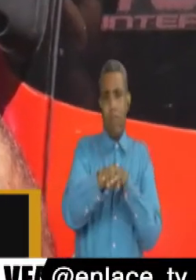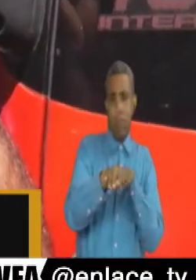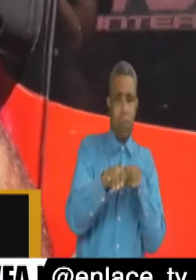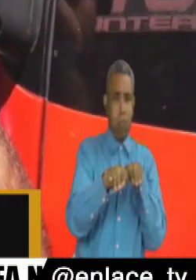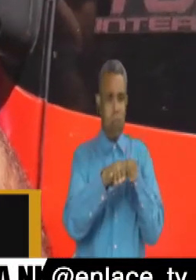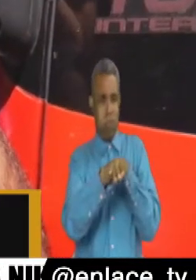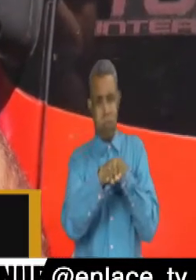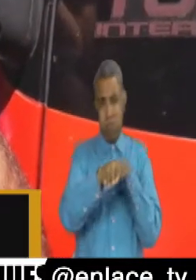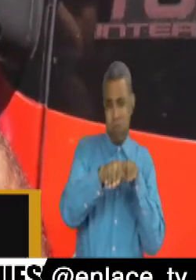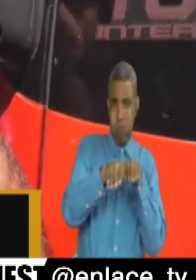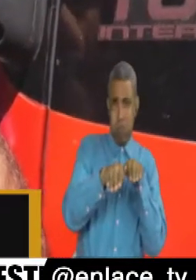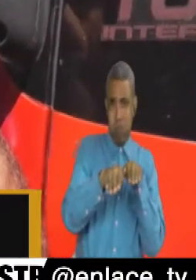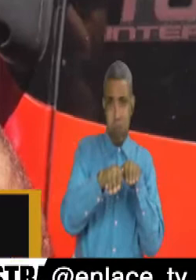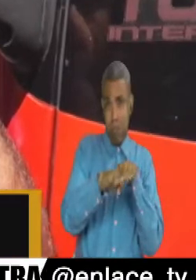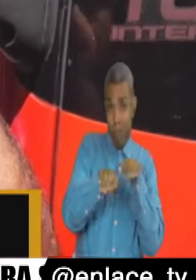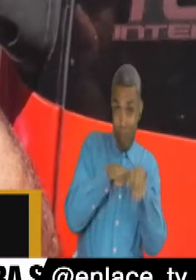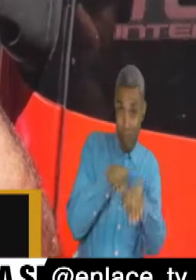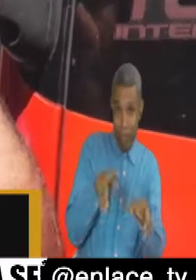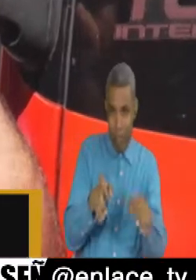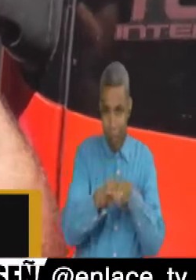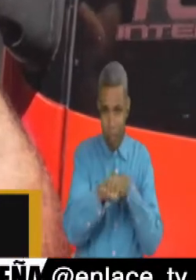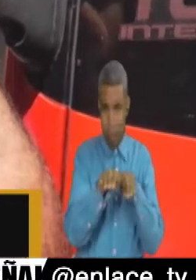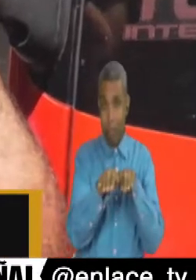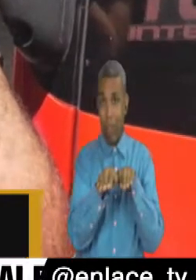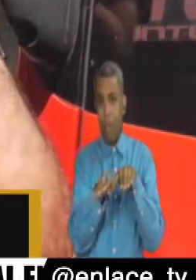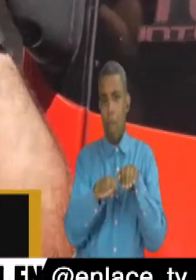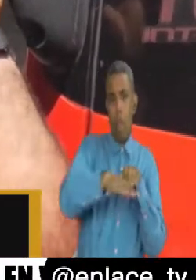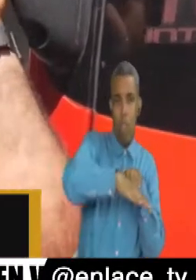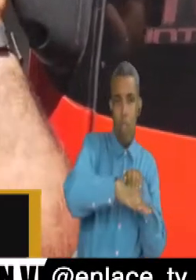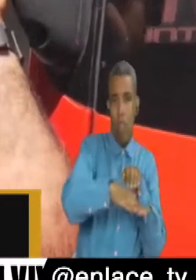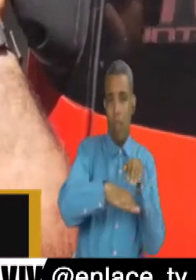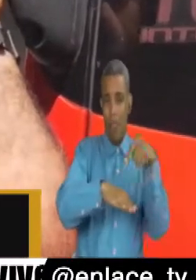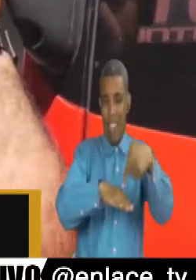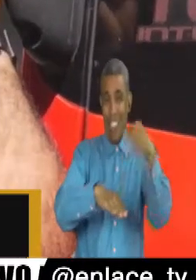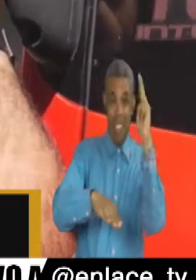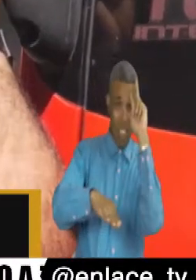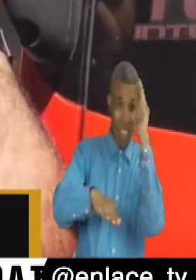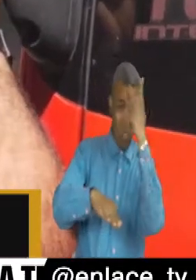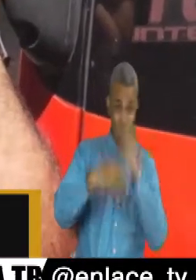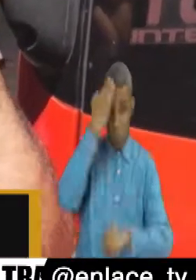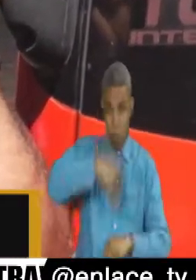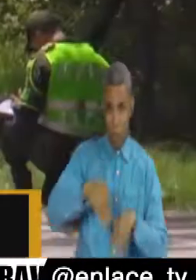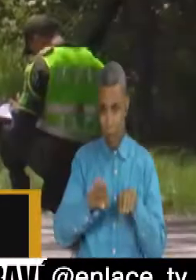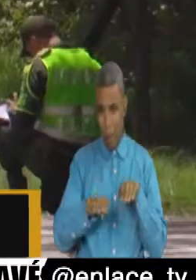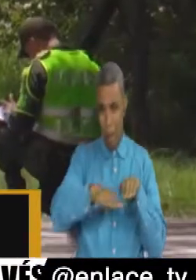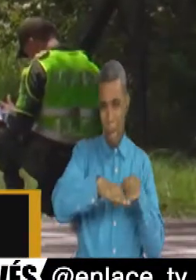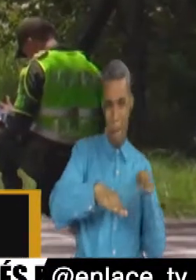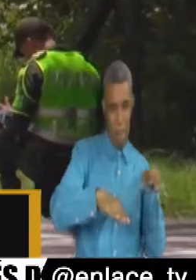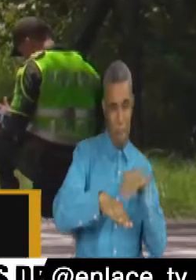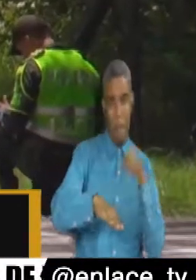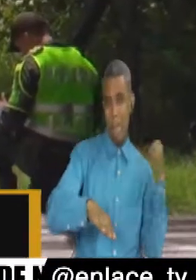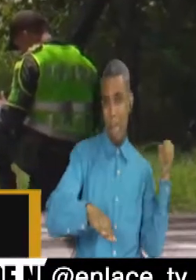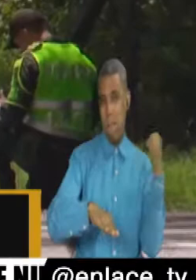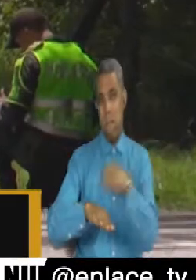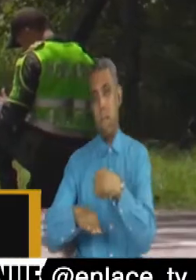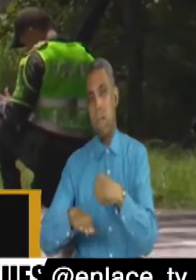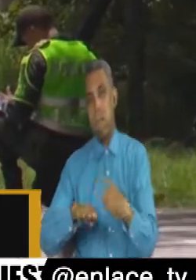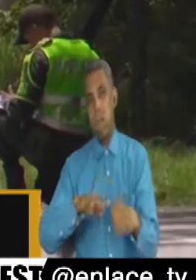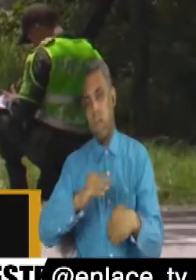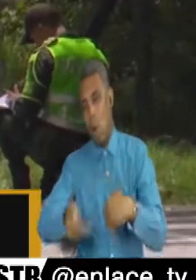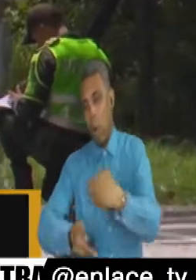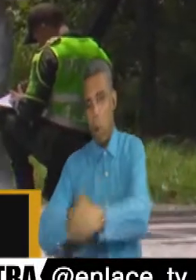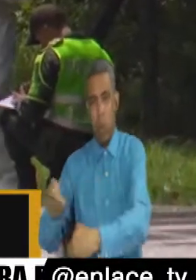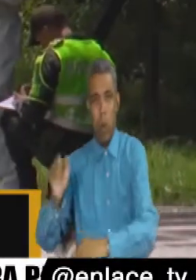maniobró el vehículo para la izquierda y lamentablemente el accidente. Mientras las autoridades realizaban